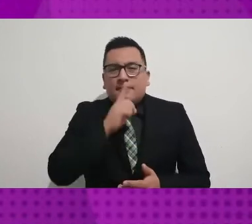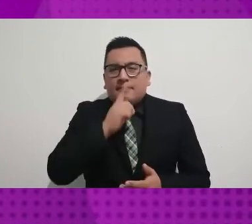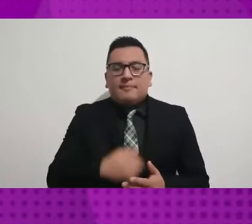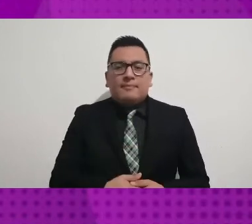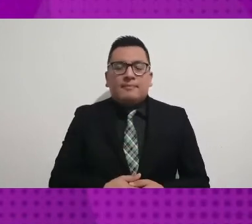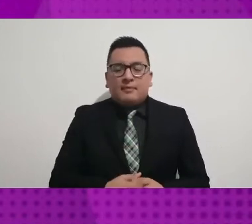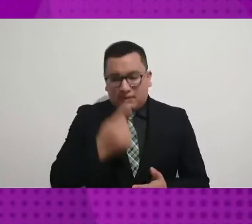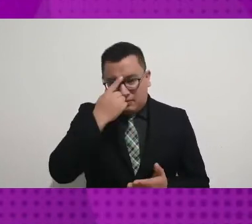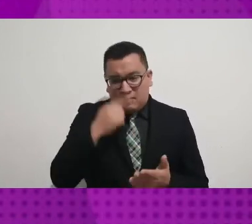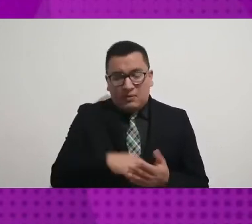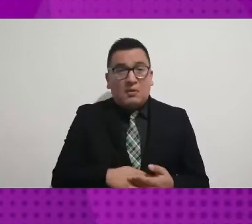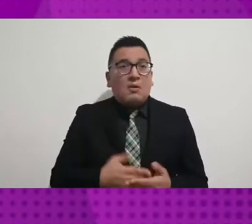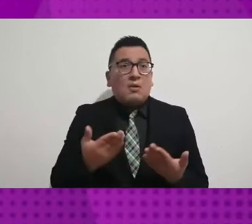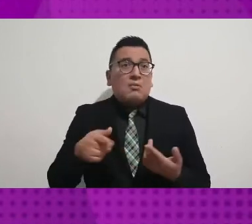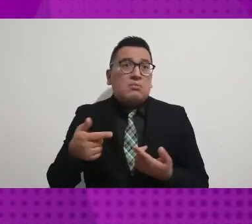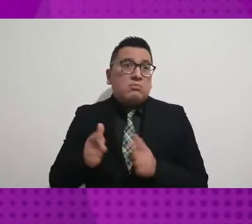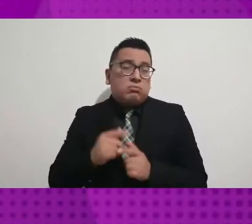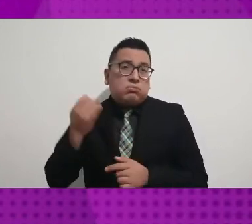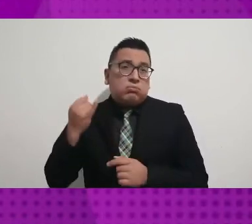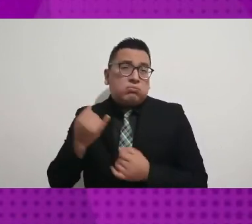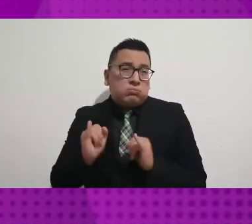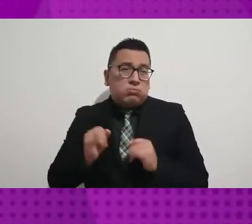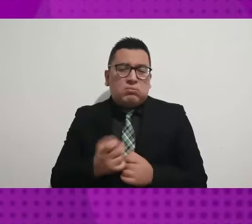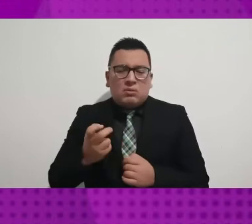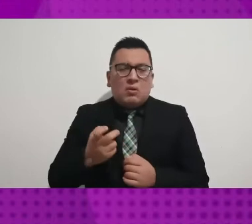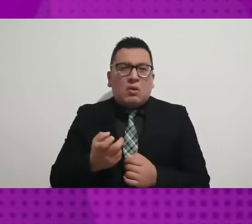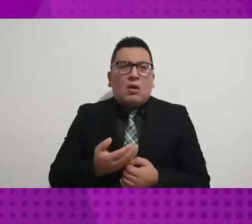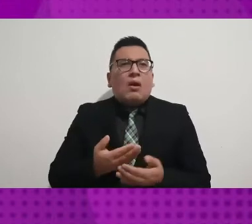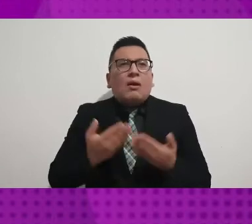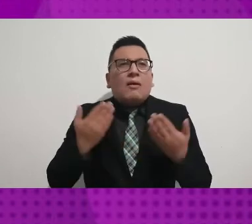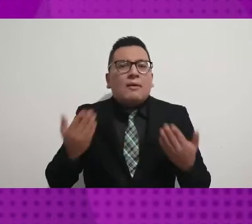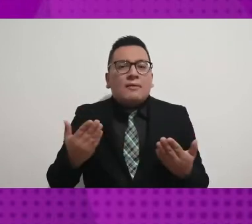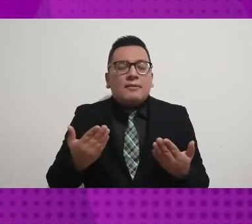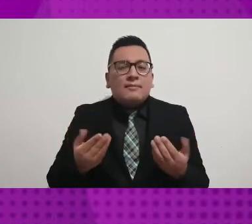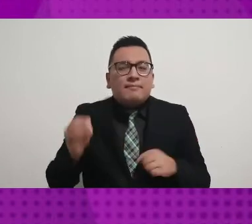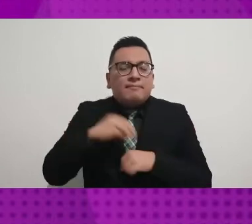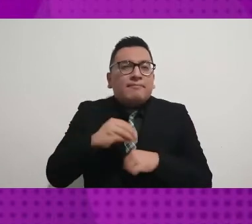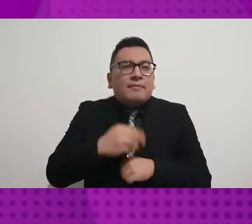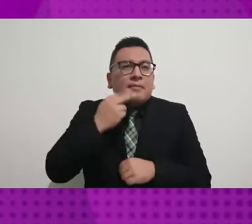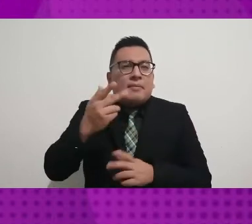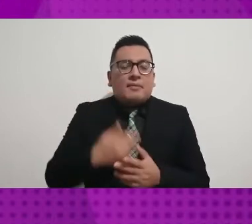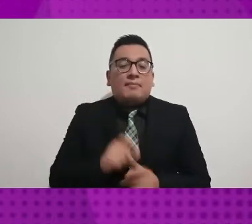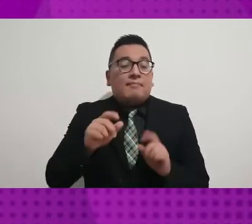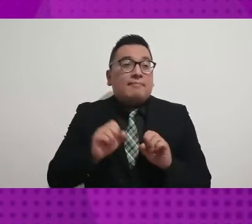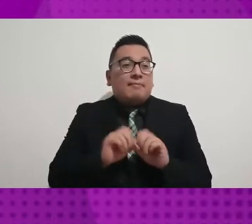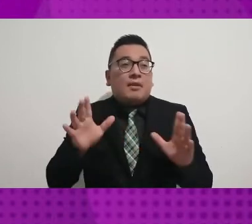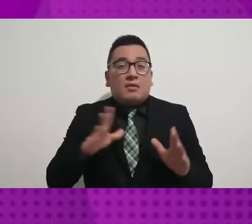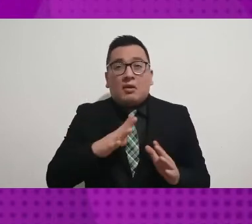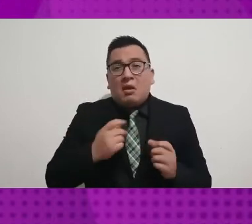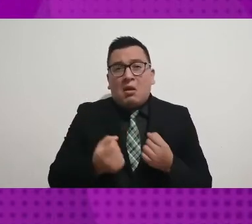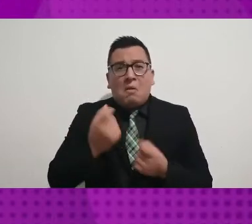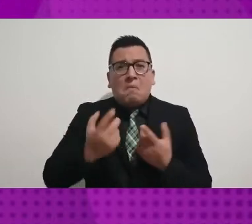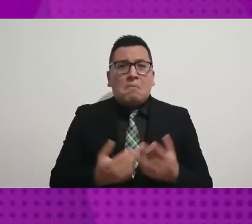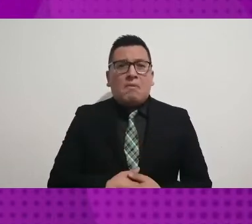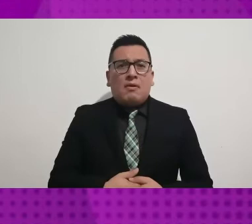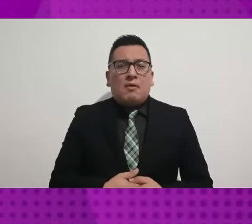sin salirse de esa plataforma. Yo creo que la candidatura independiente le imprimió frescura en algunas ocasiones. Y también decirlo, ¿no?